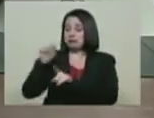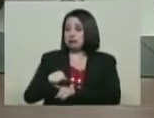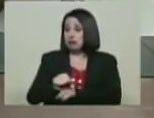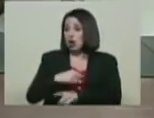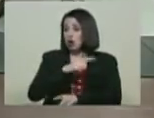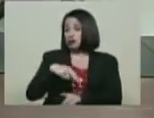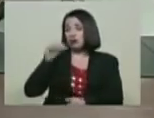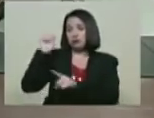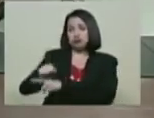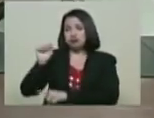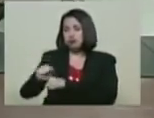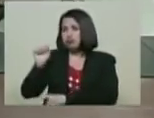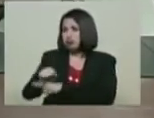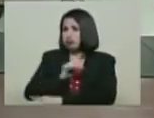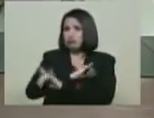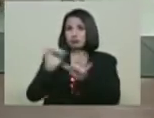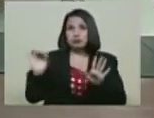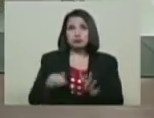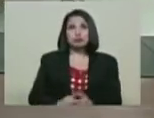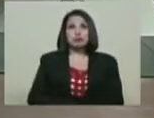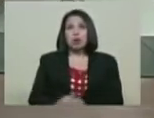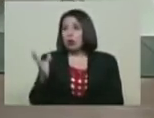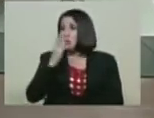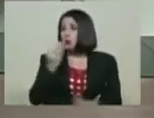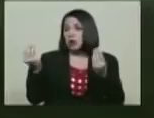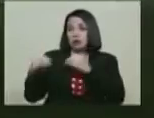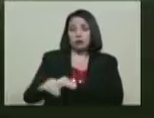lo anuncio con tiempo.